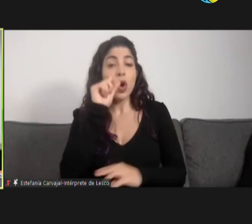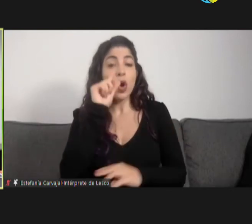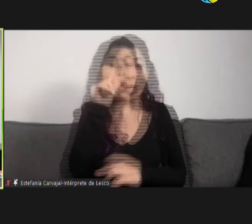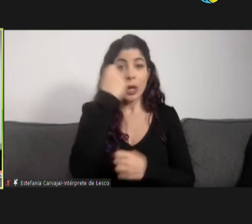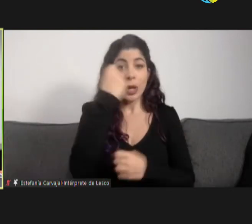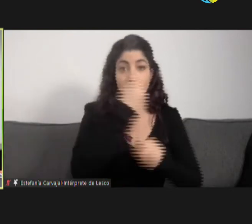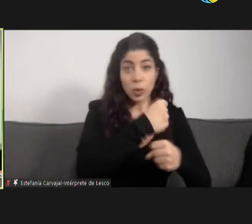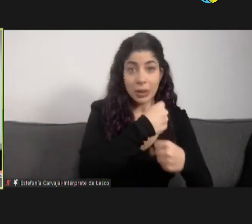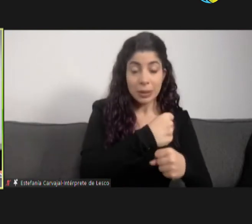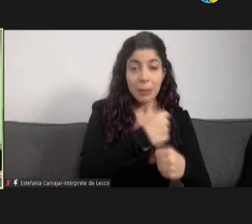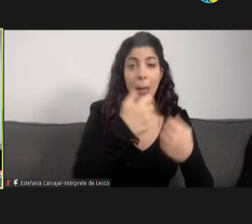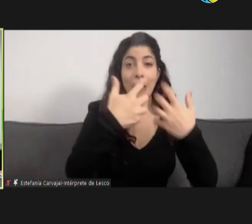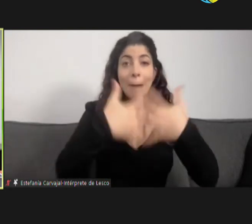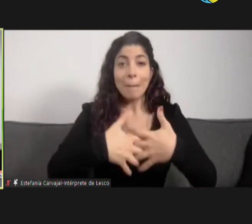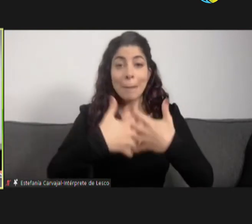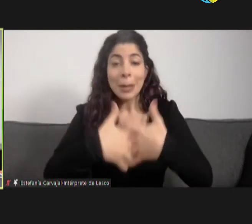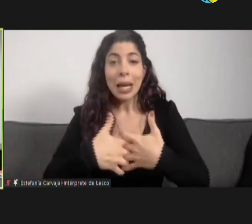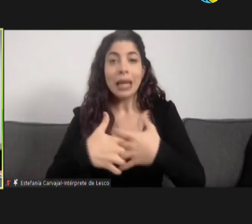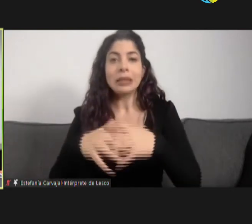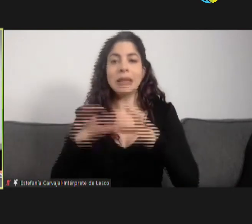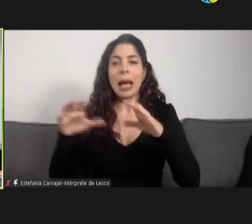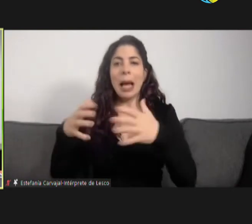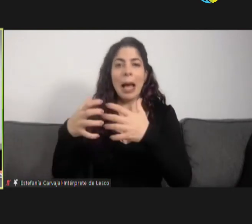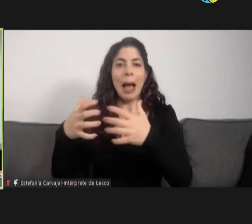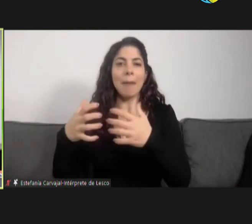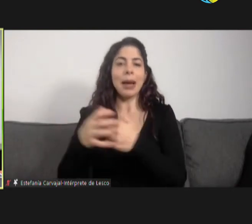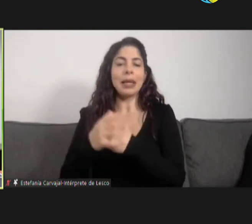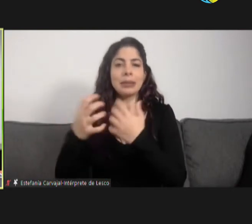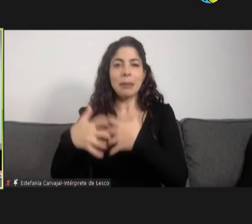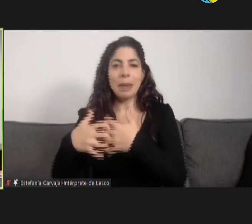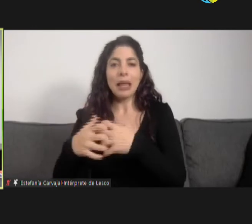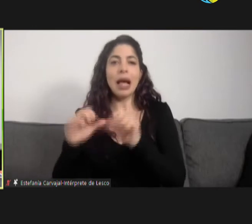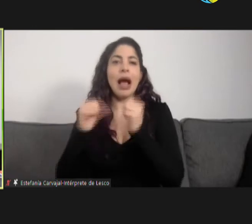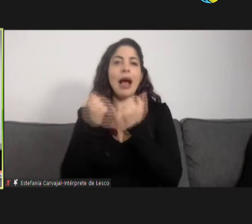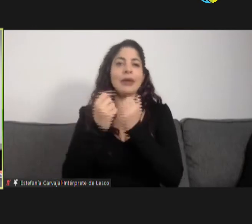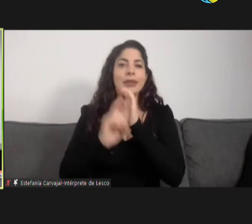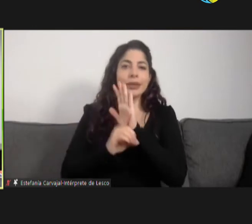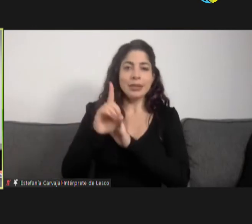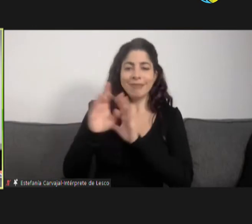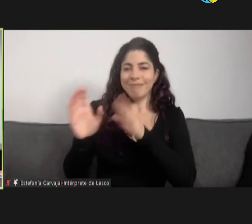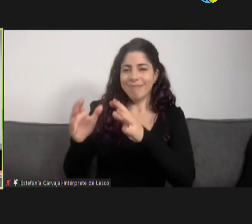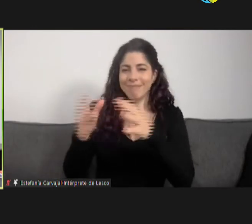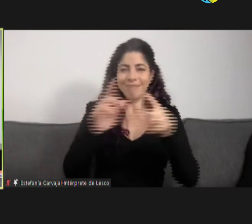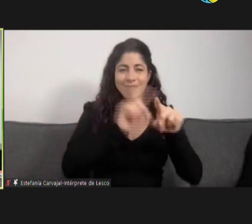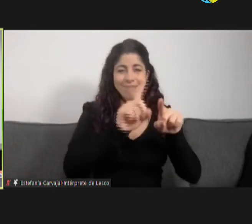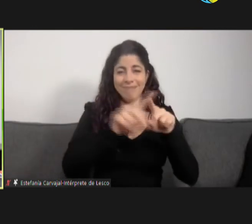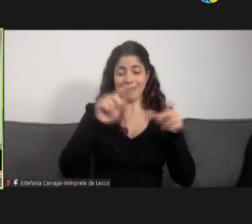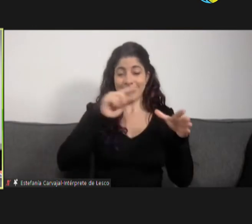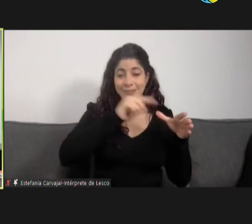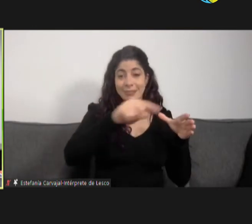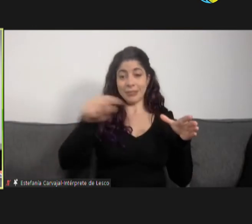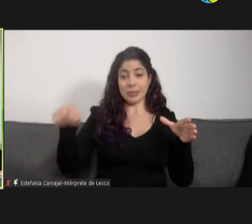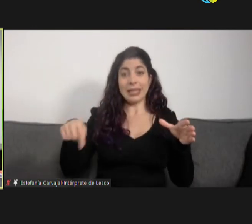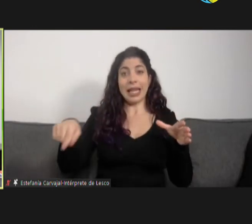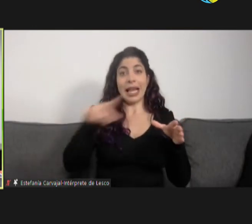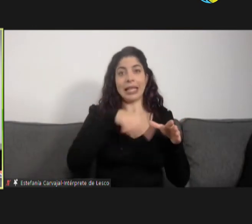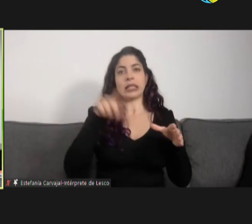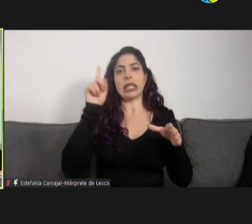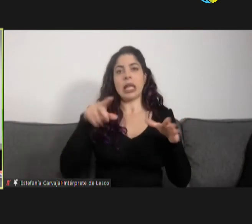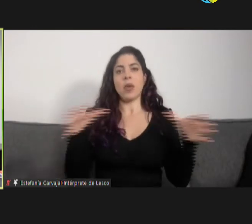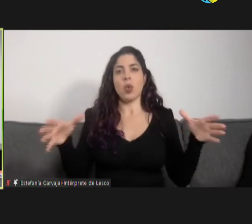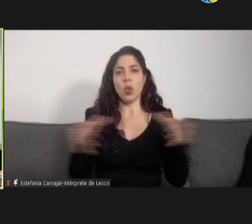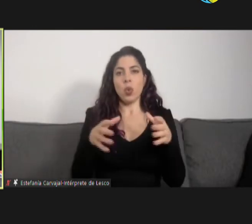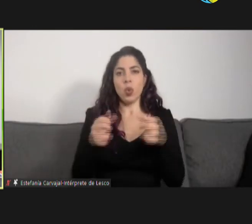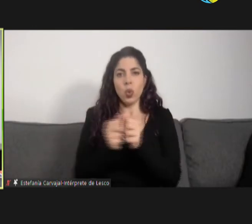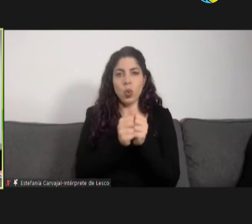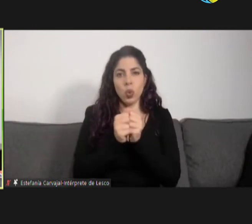locales, las empresas, las cámaras, las asociaciones de desarrollo y todos los grupos organizados deben articularse para generar